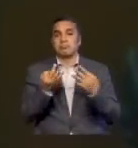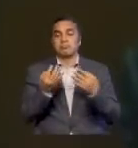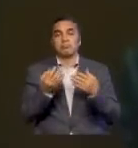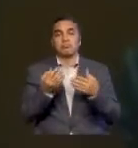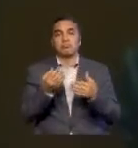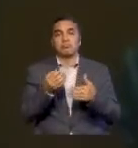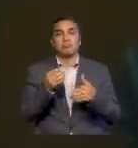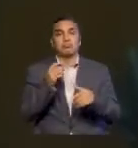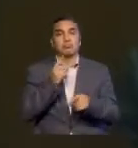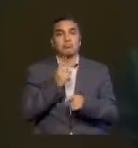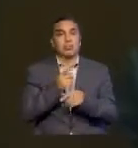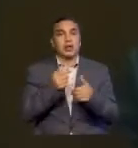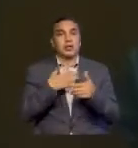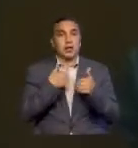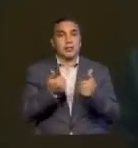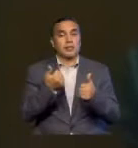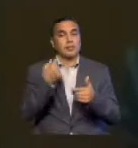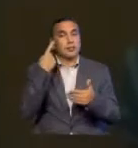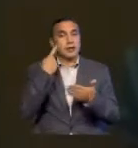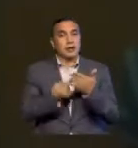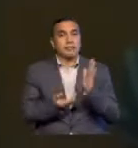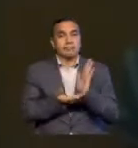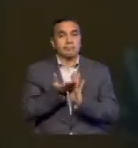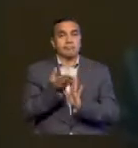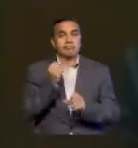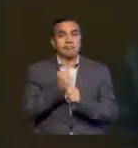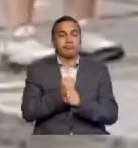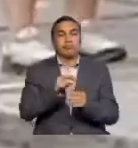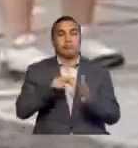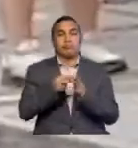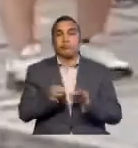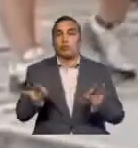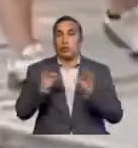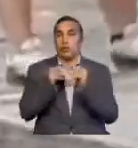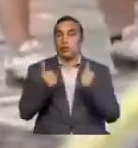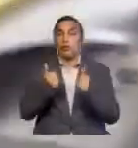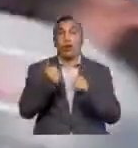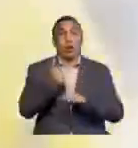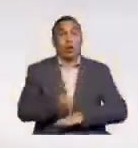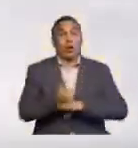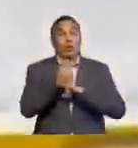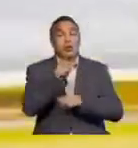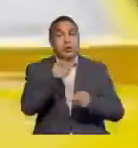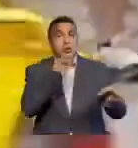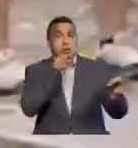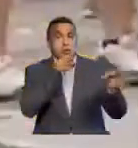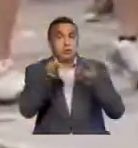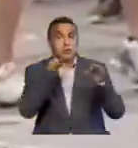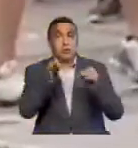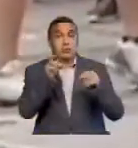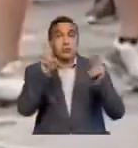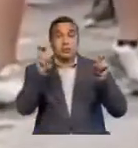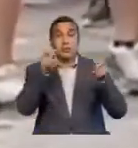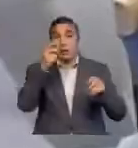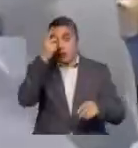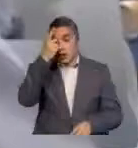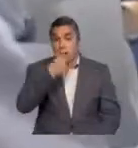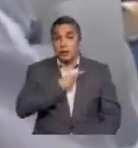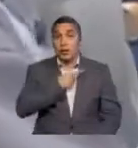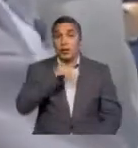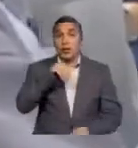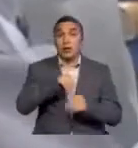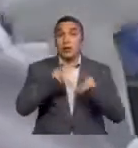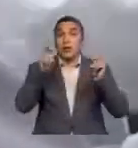prepandémica creo que es un resultado que es importante destacar las autoridades explican que las políticas y decisiones tomadas